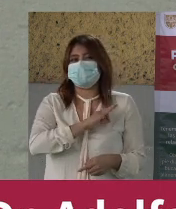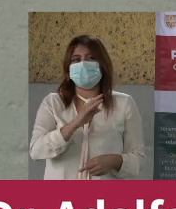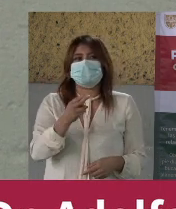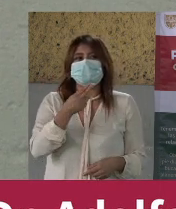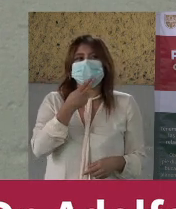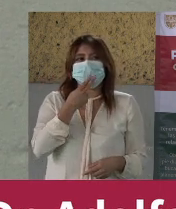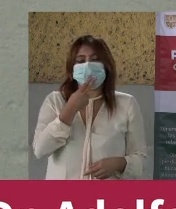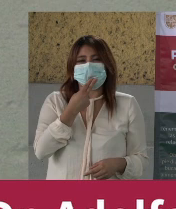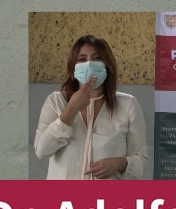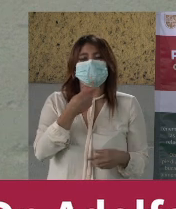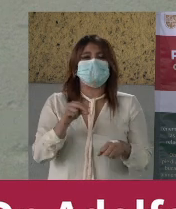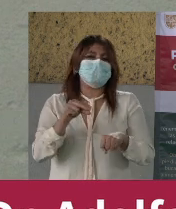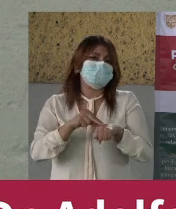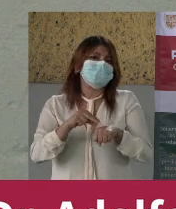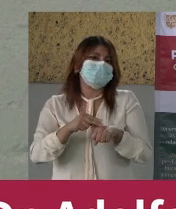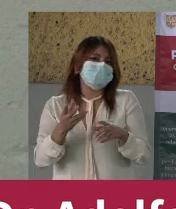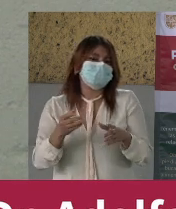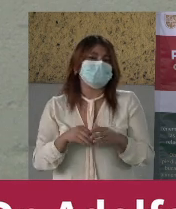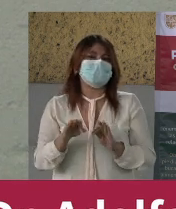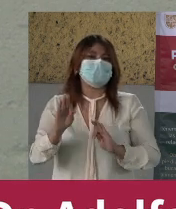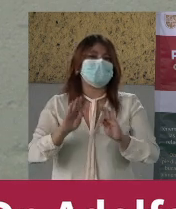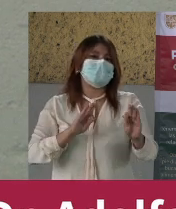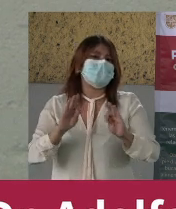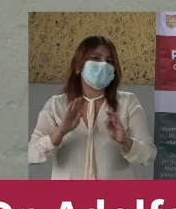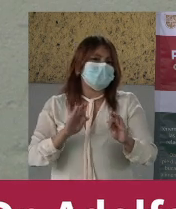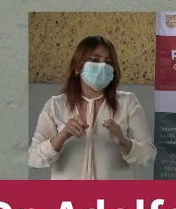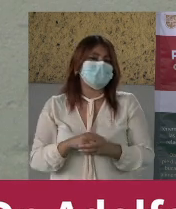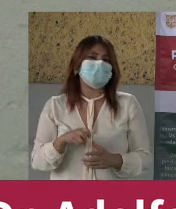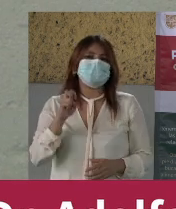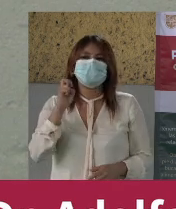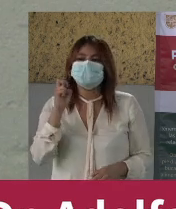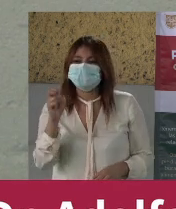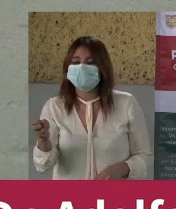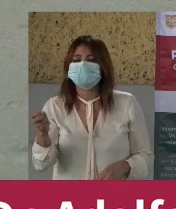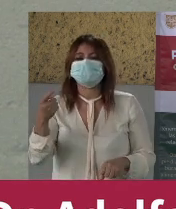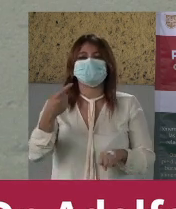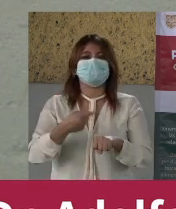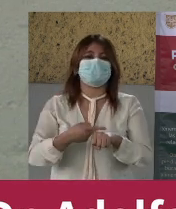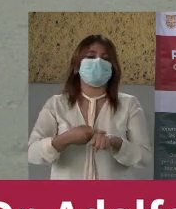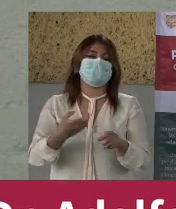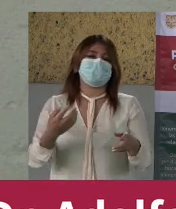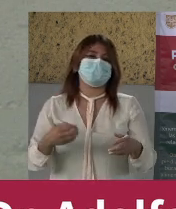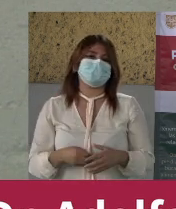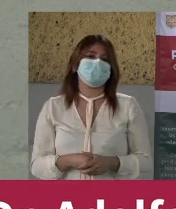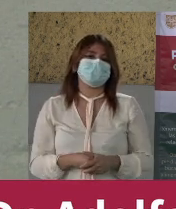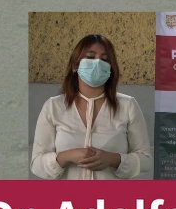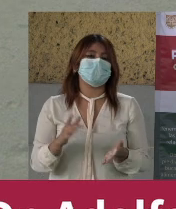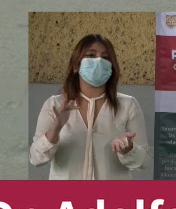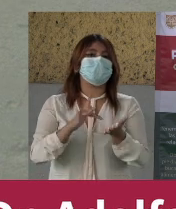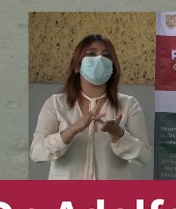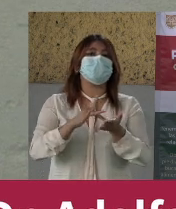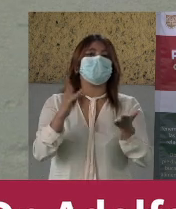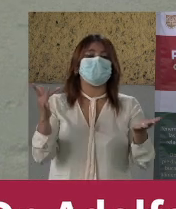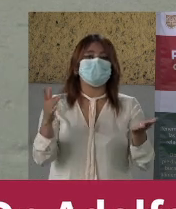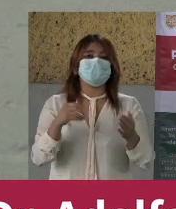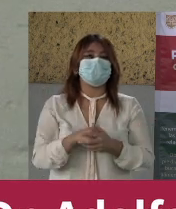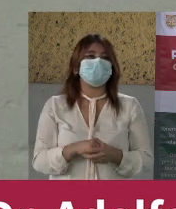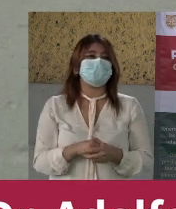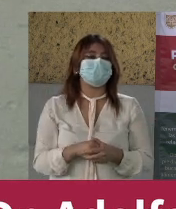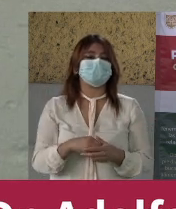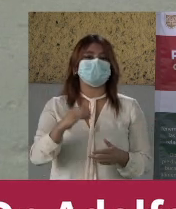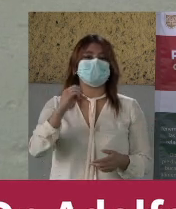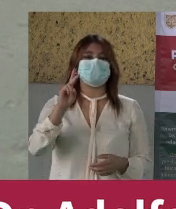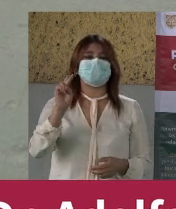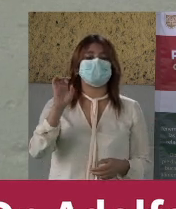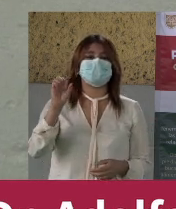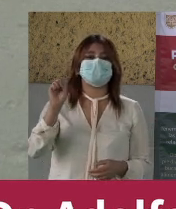los médicos en el tratamiento de esta enfermedad. Agradeciendo a la